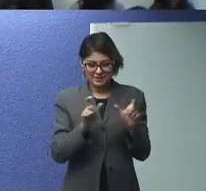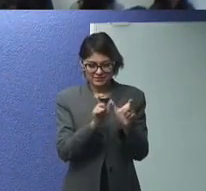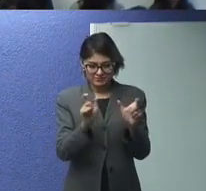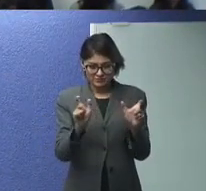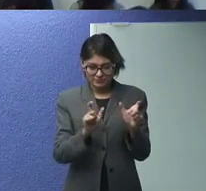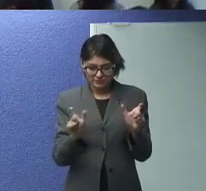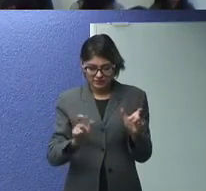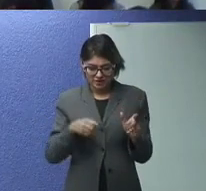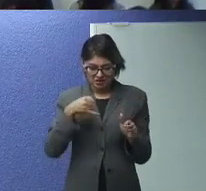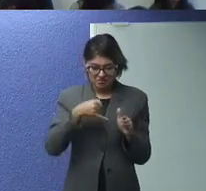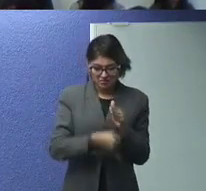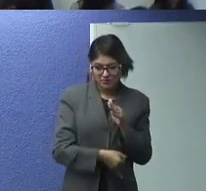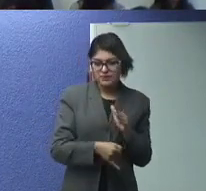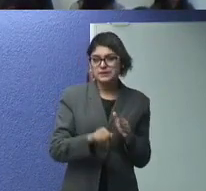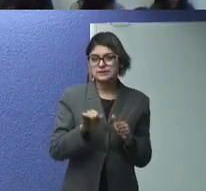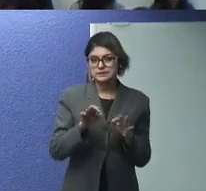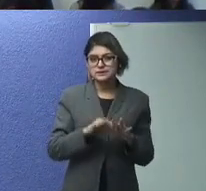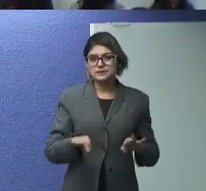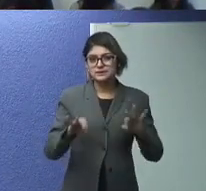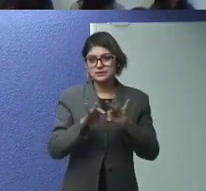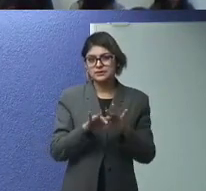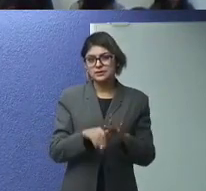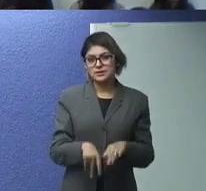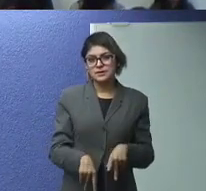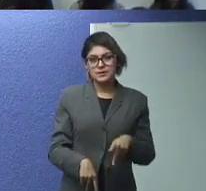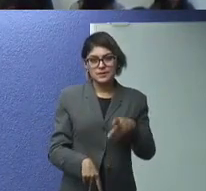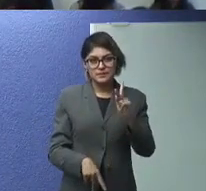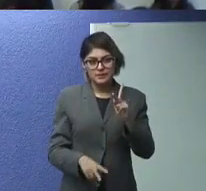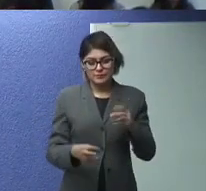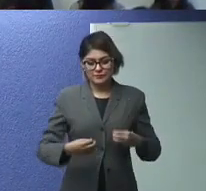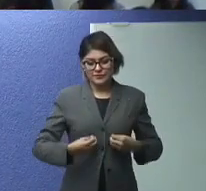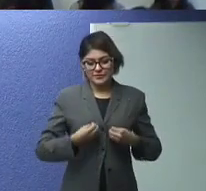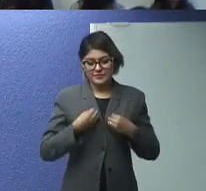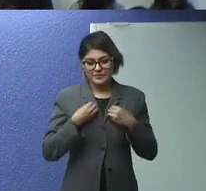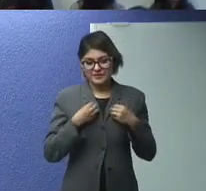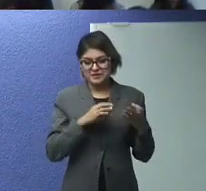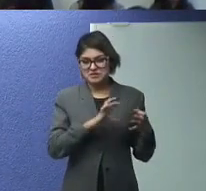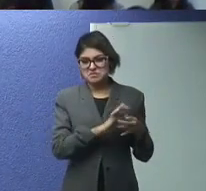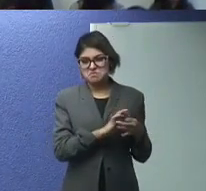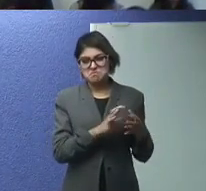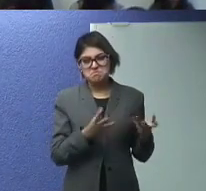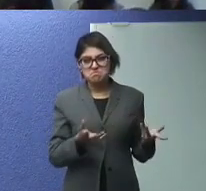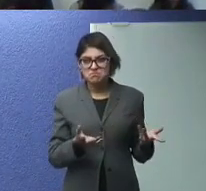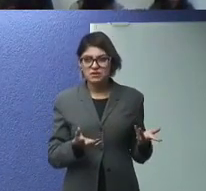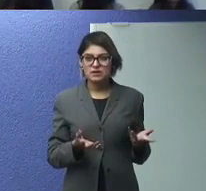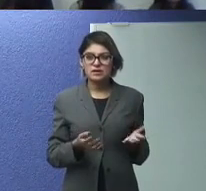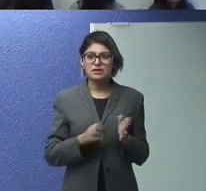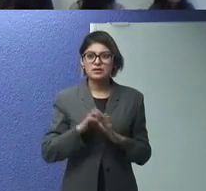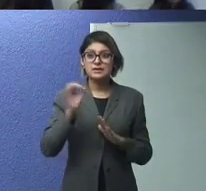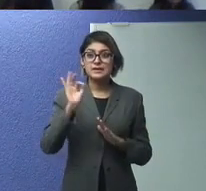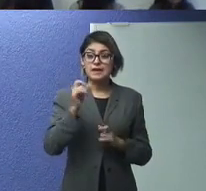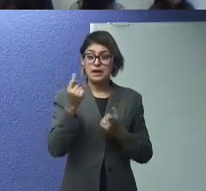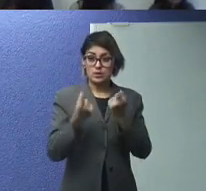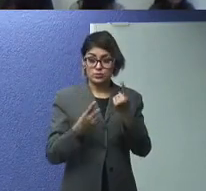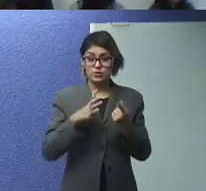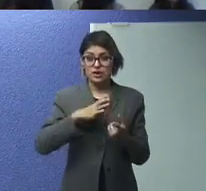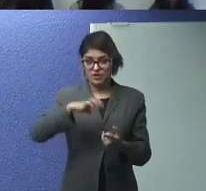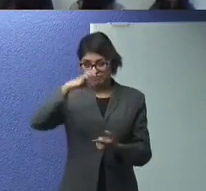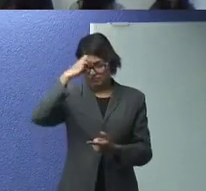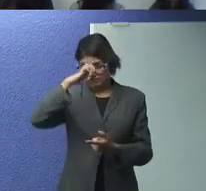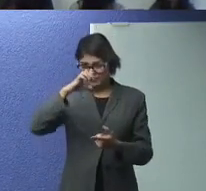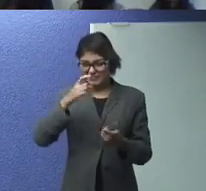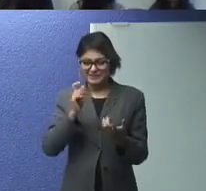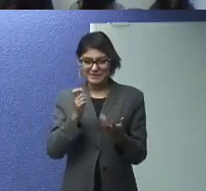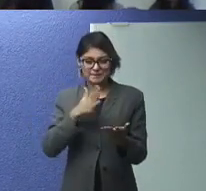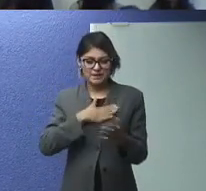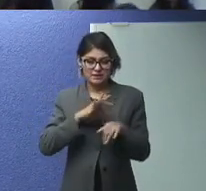demás, pero que pues la vivencia no es directa, ¿no? A lo mejor muchos tendrán una experiencia cercana